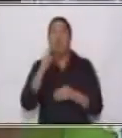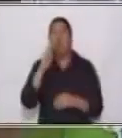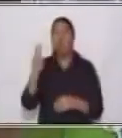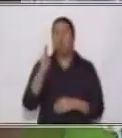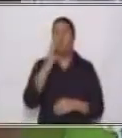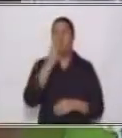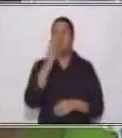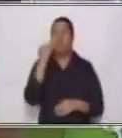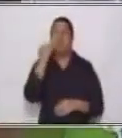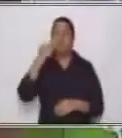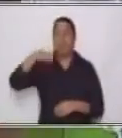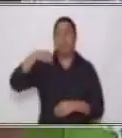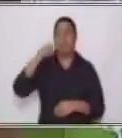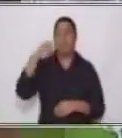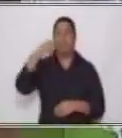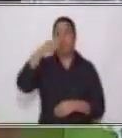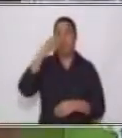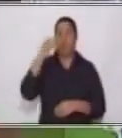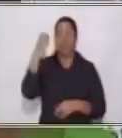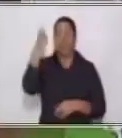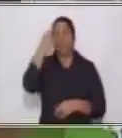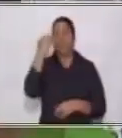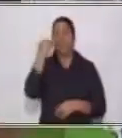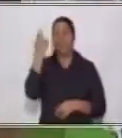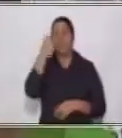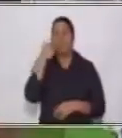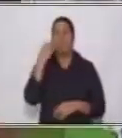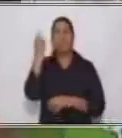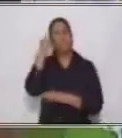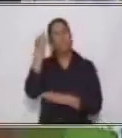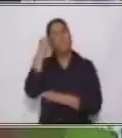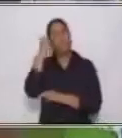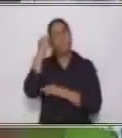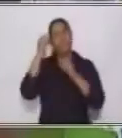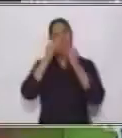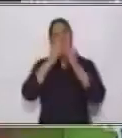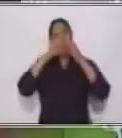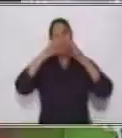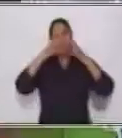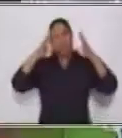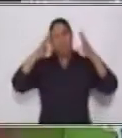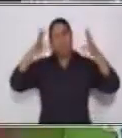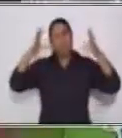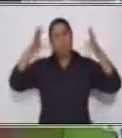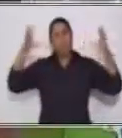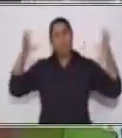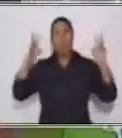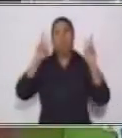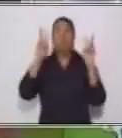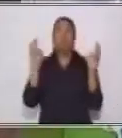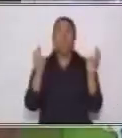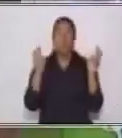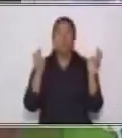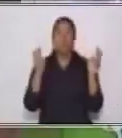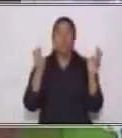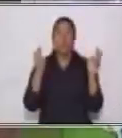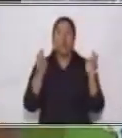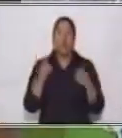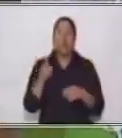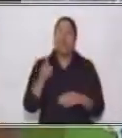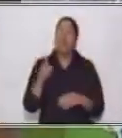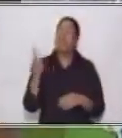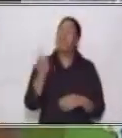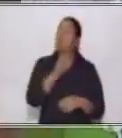nos lleva a pensar más allá de ese tema. Una conclusión tampoco debe dejar cerrado completamente el tema, sino que